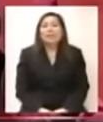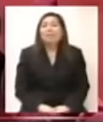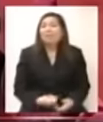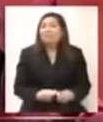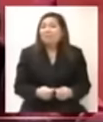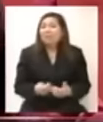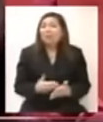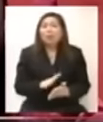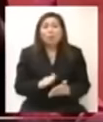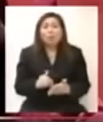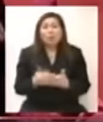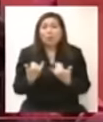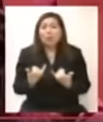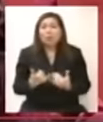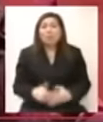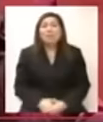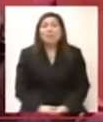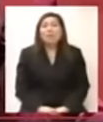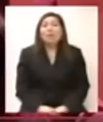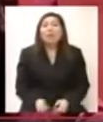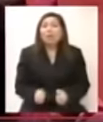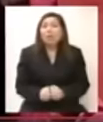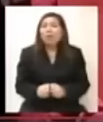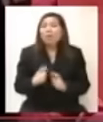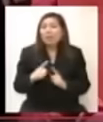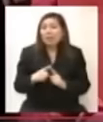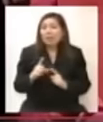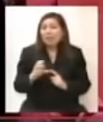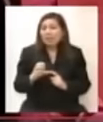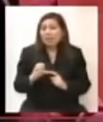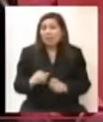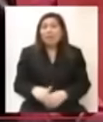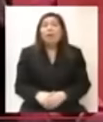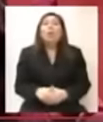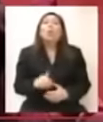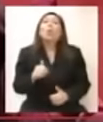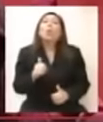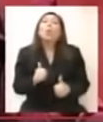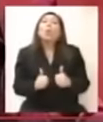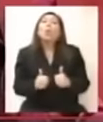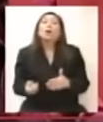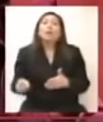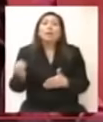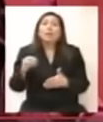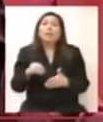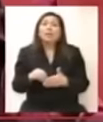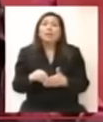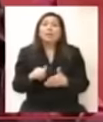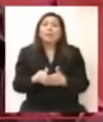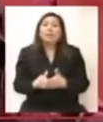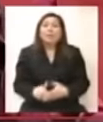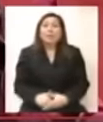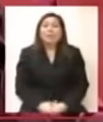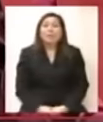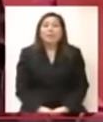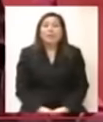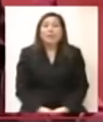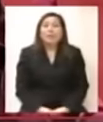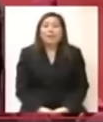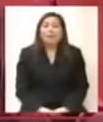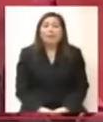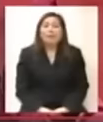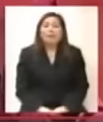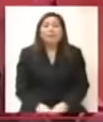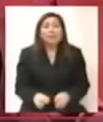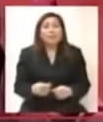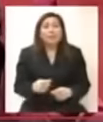estamos exportando todos esos productos suministra con los tratados que hay Cuál es el agregado que nos